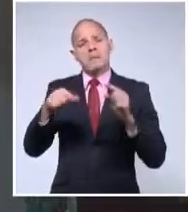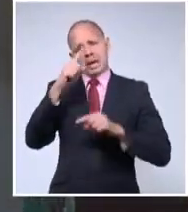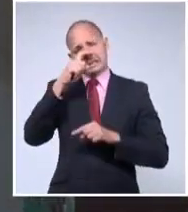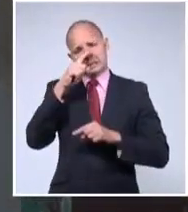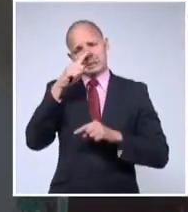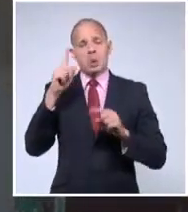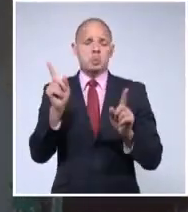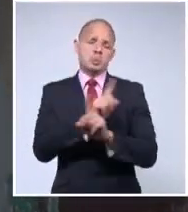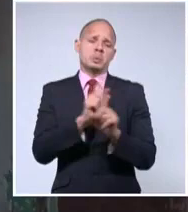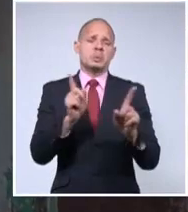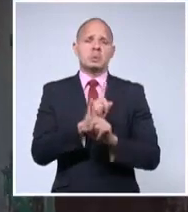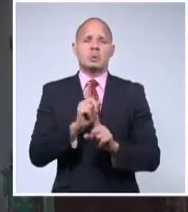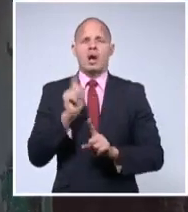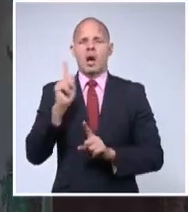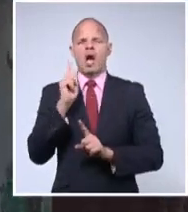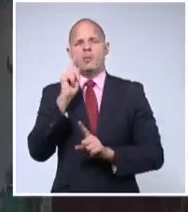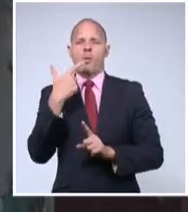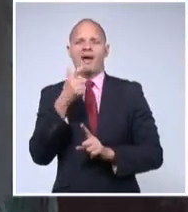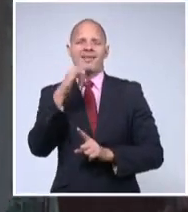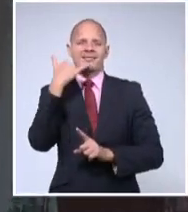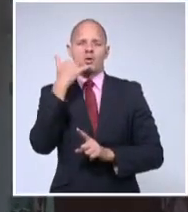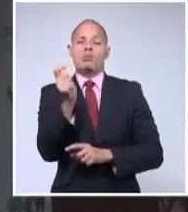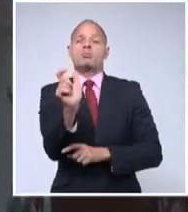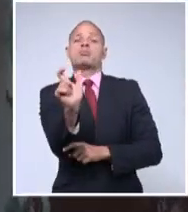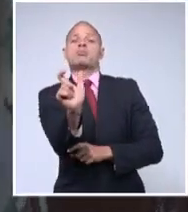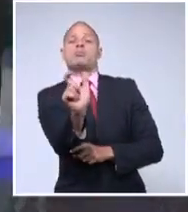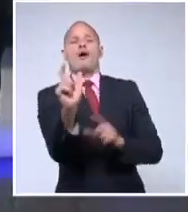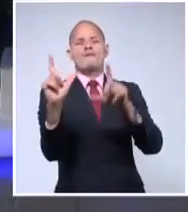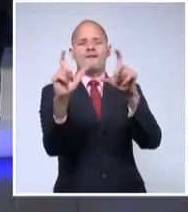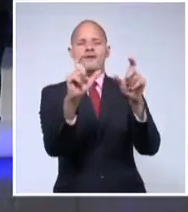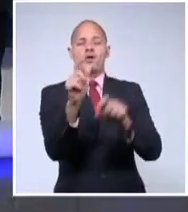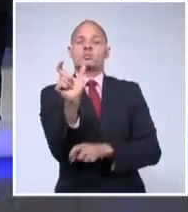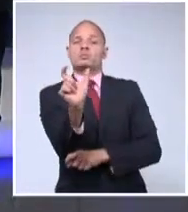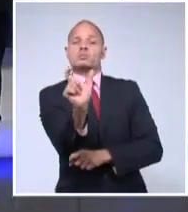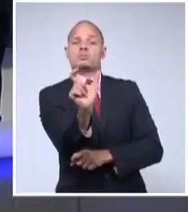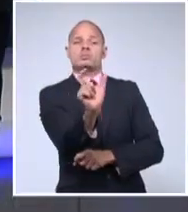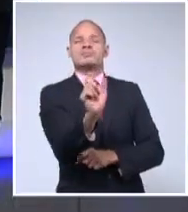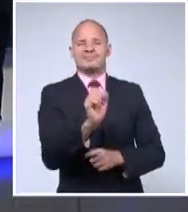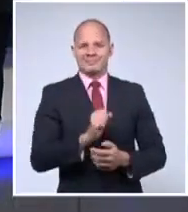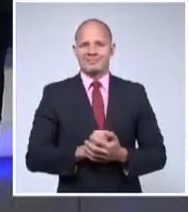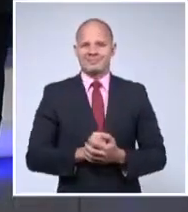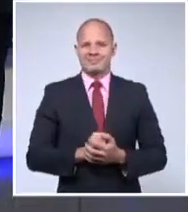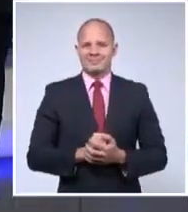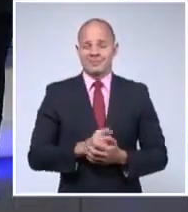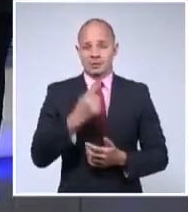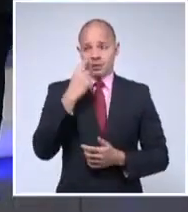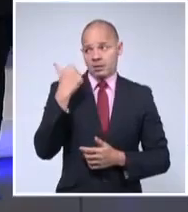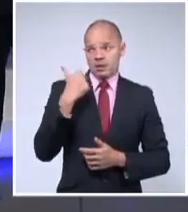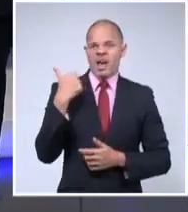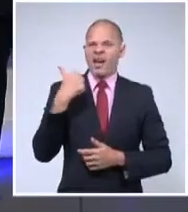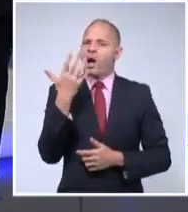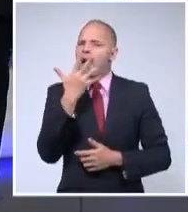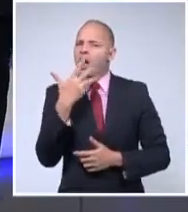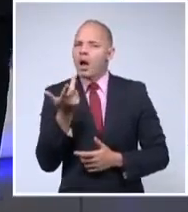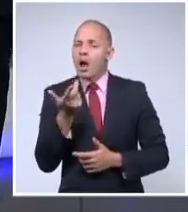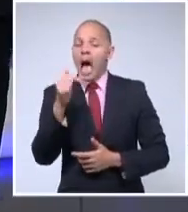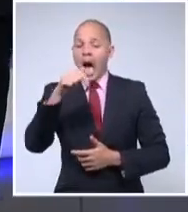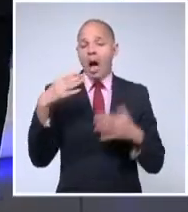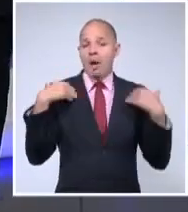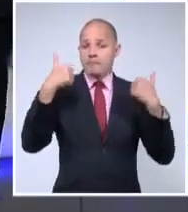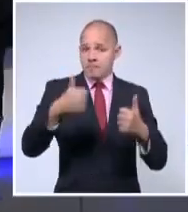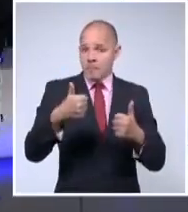Está intentando tomar fotografías. Este es el encargado de negocios de la Embajada de los Estados Unidos en La